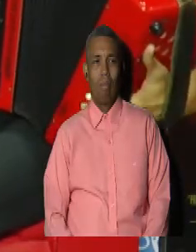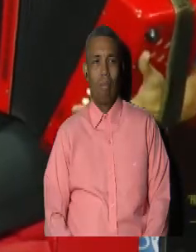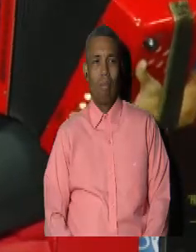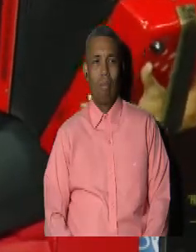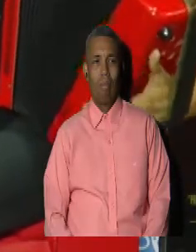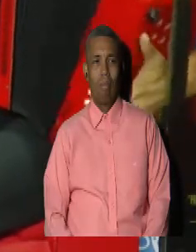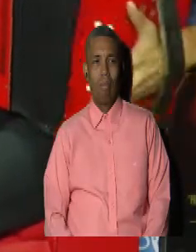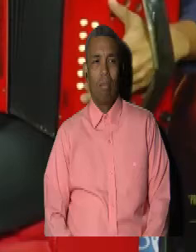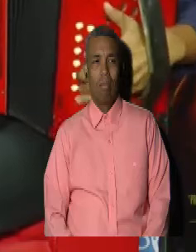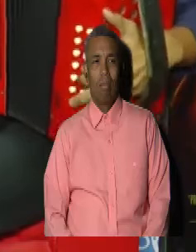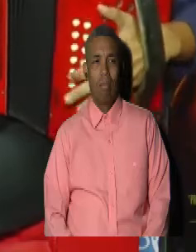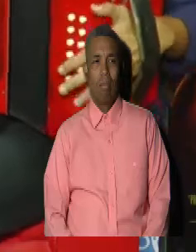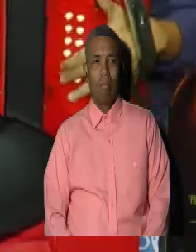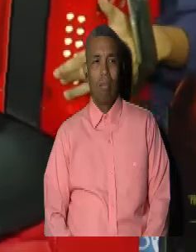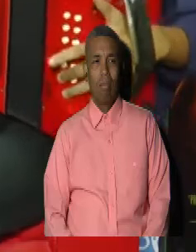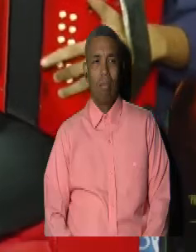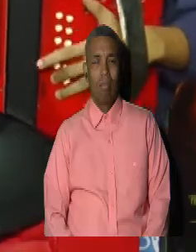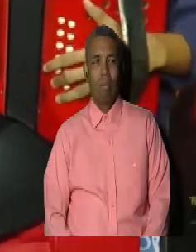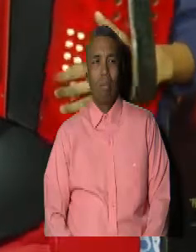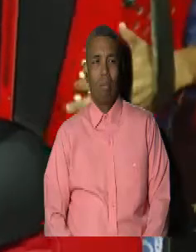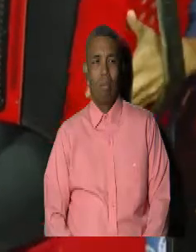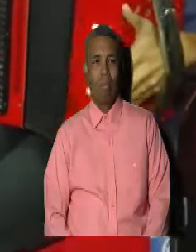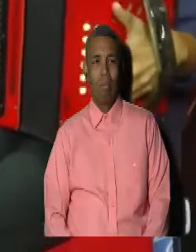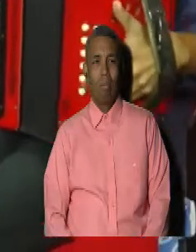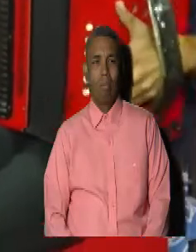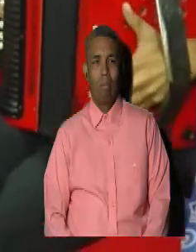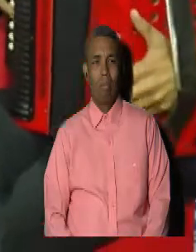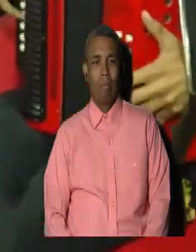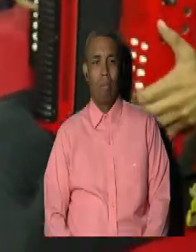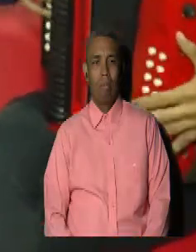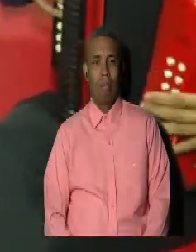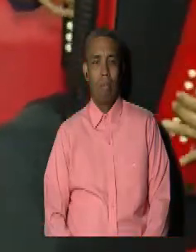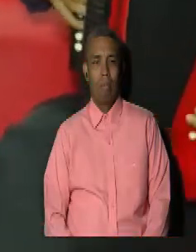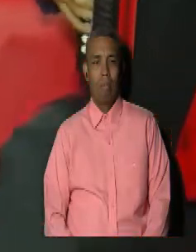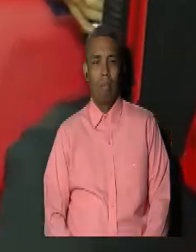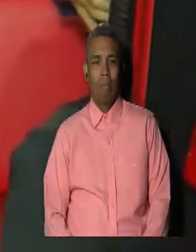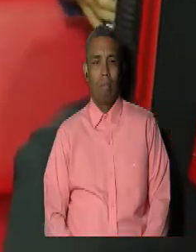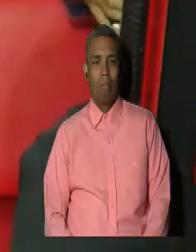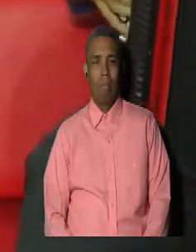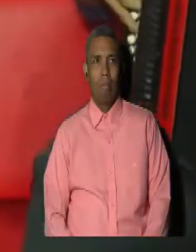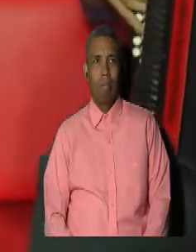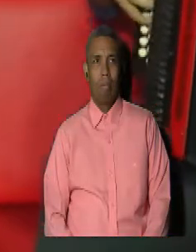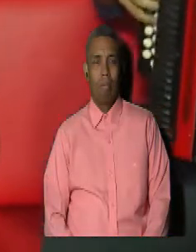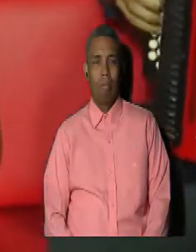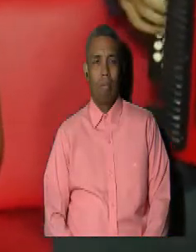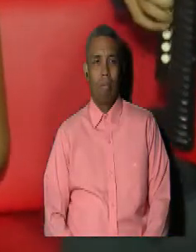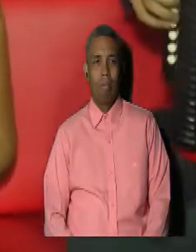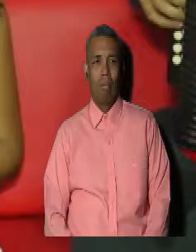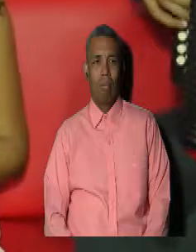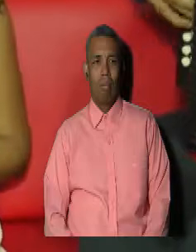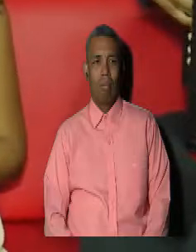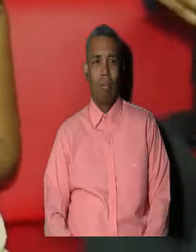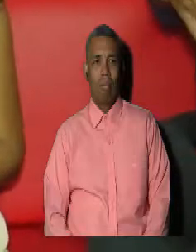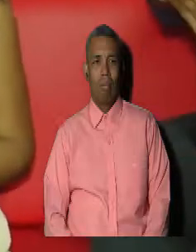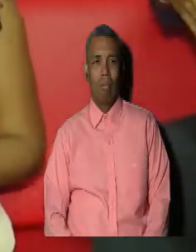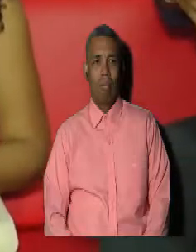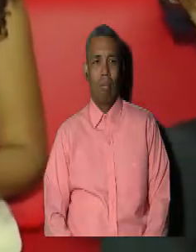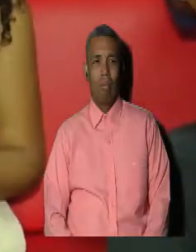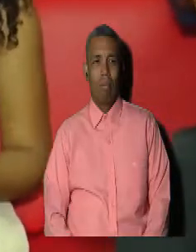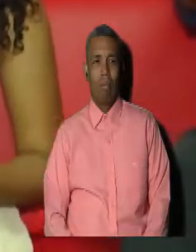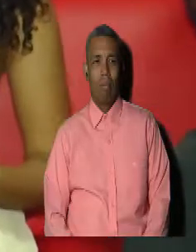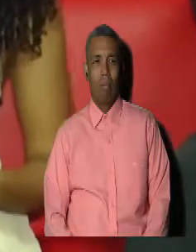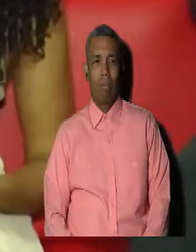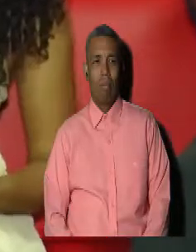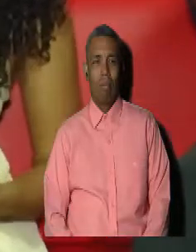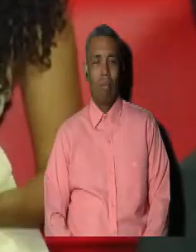Le quiero hablar de amor, el tipo tiene que ser aviador para que pueda hacerle la visita. El tipo tiene